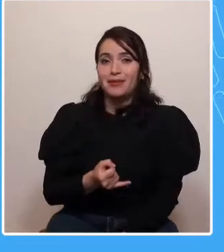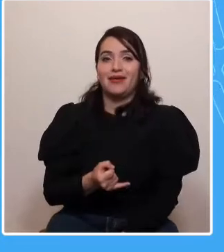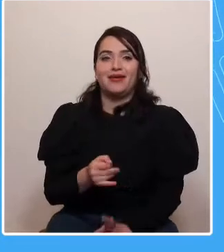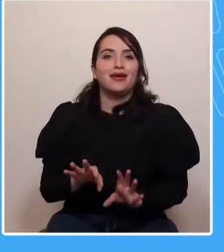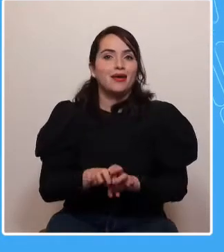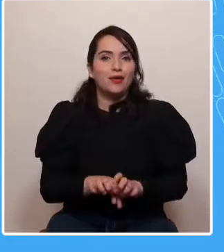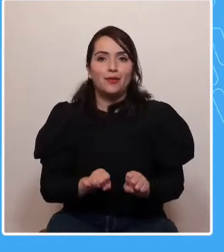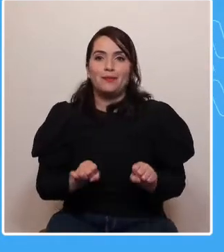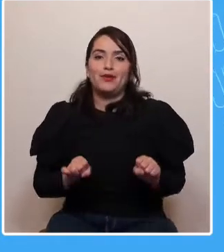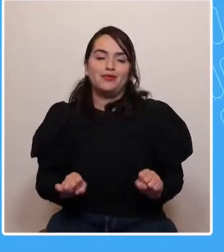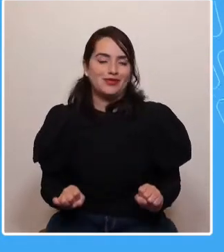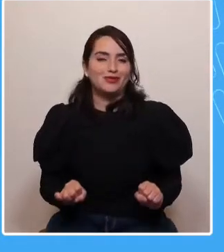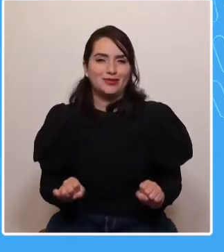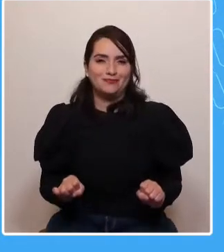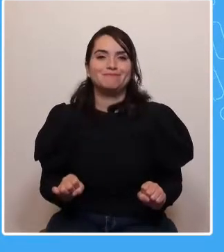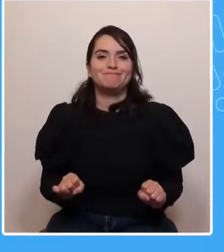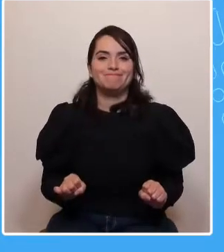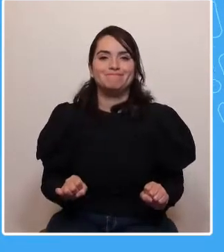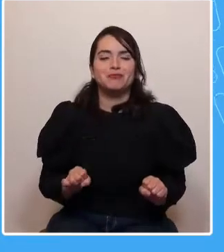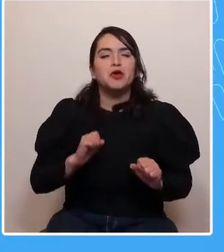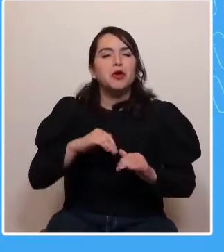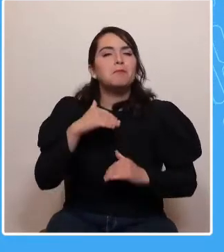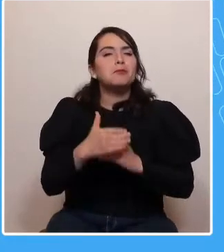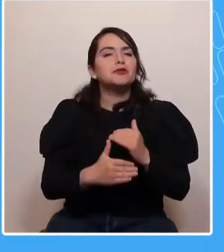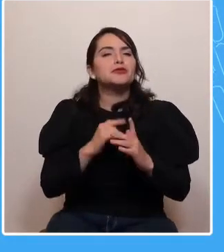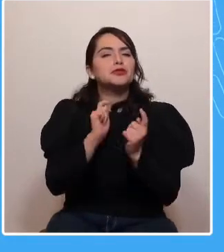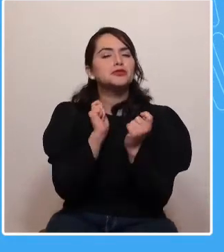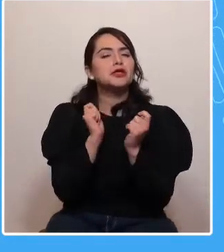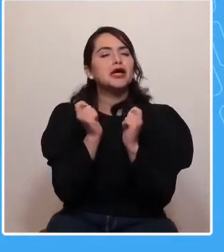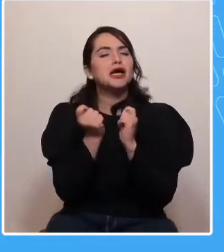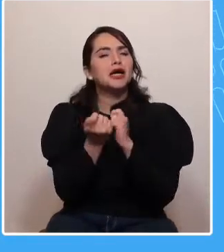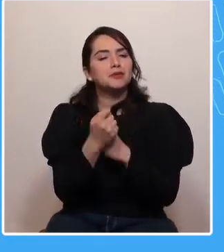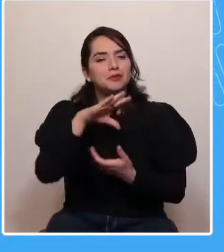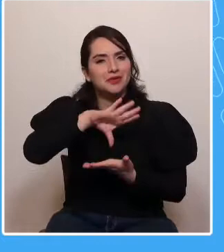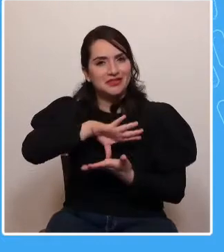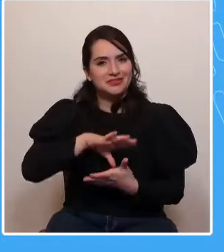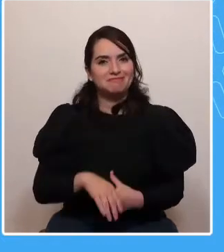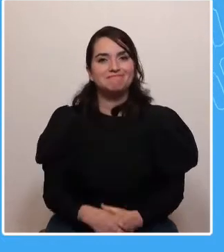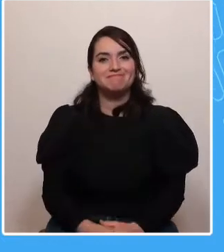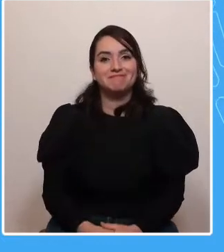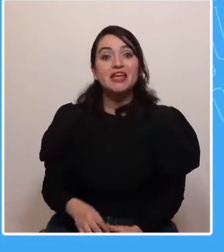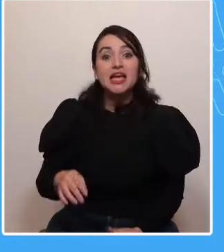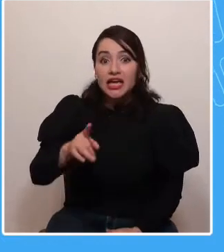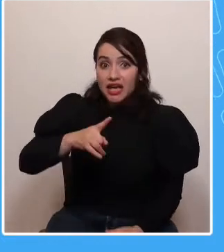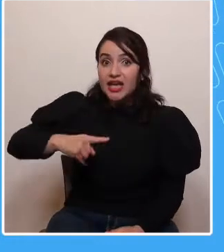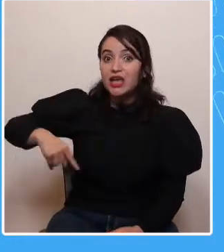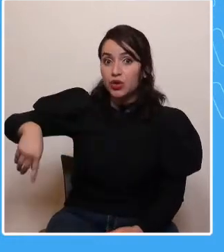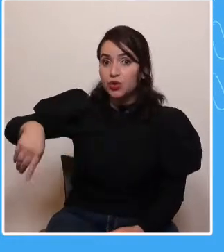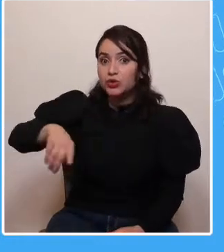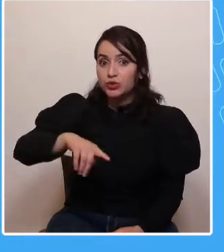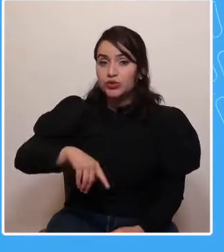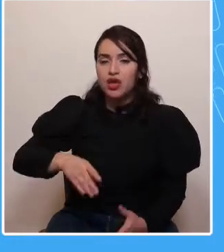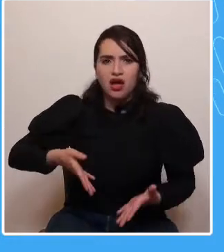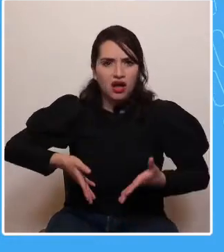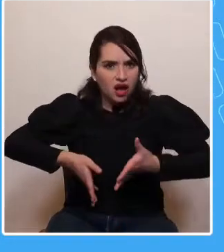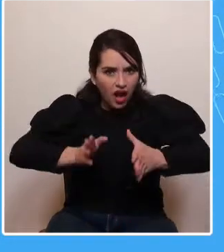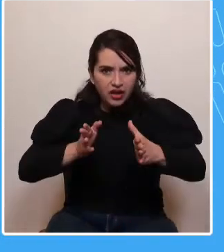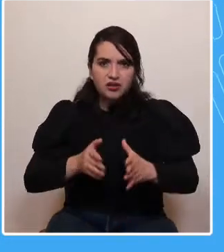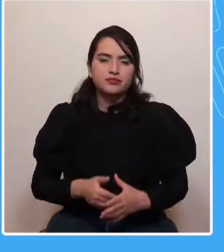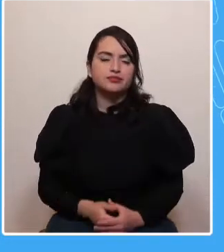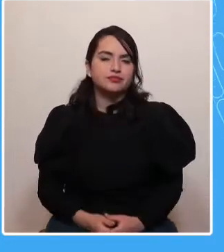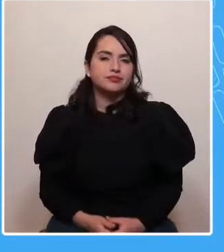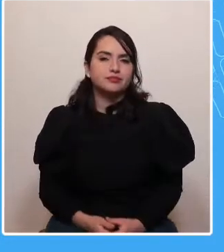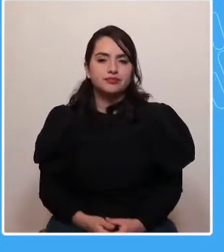comprometidos y comprometidas con los procesos de cambio en este país. Son ellos los que han estado en las calles,